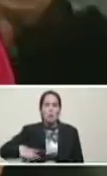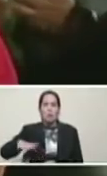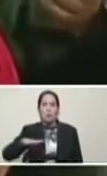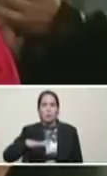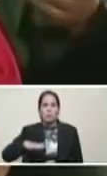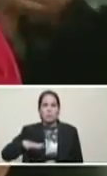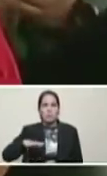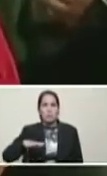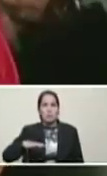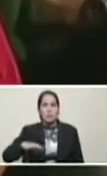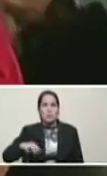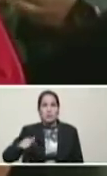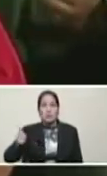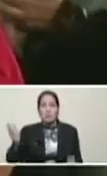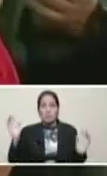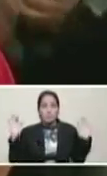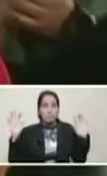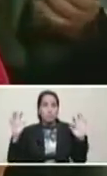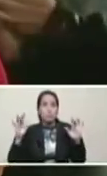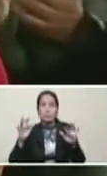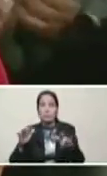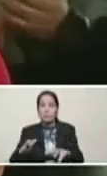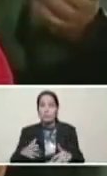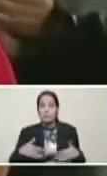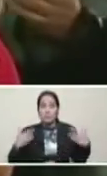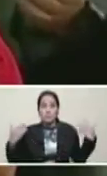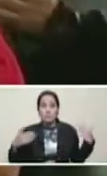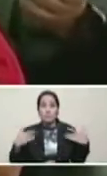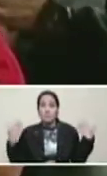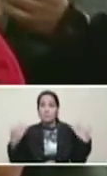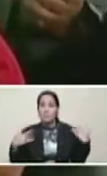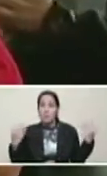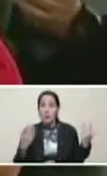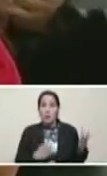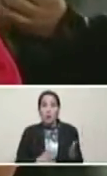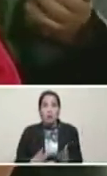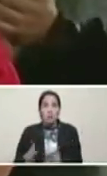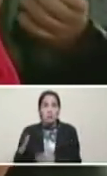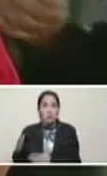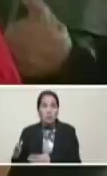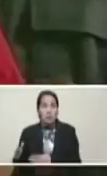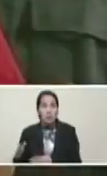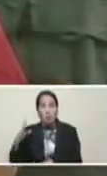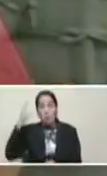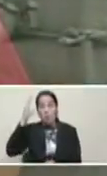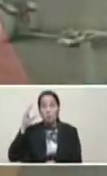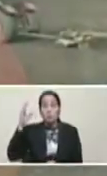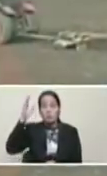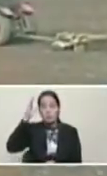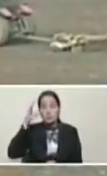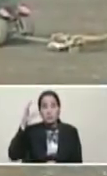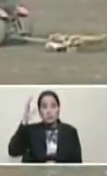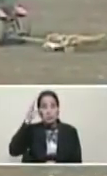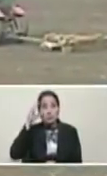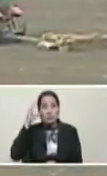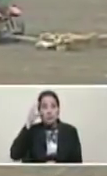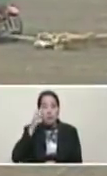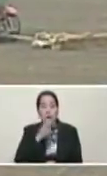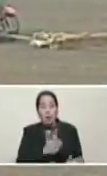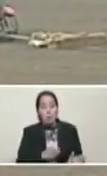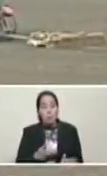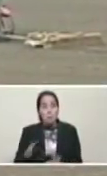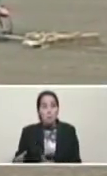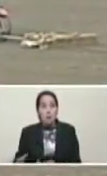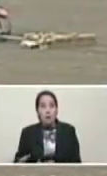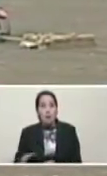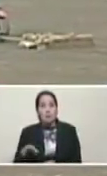se ha sumado con mucho entusiasmo con mucha organización y con mucha conciencia a este plan de siembra de